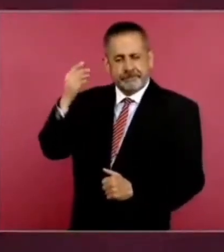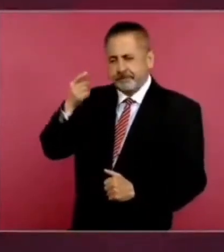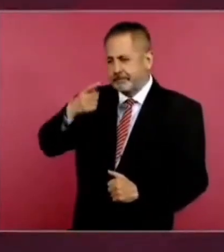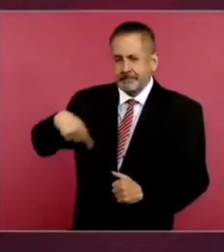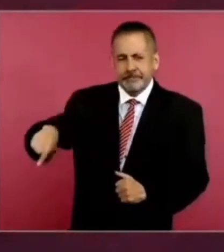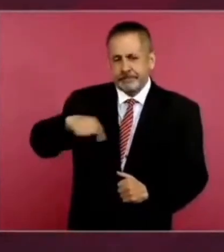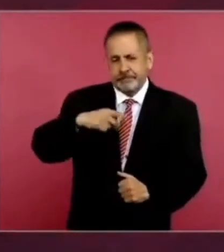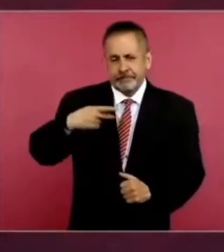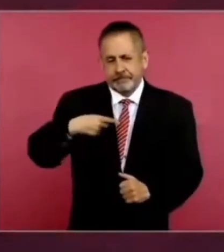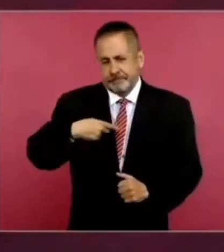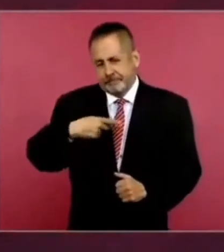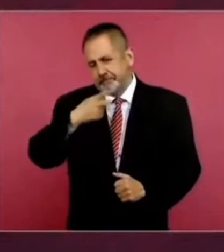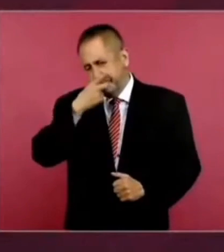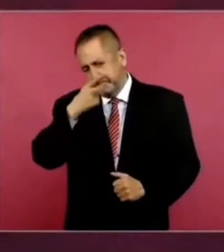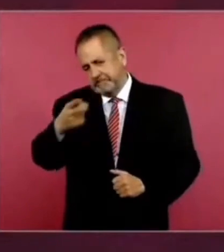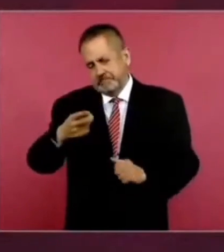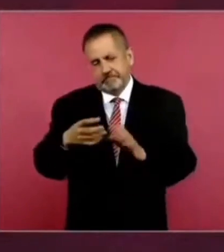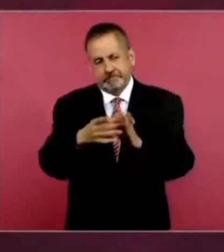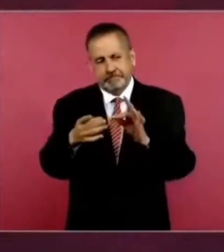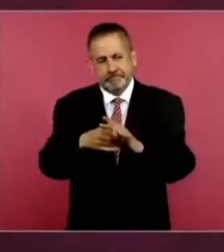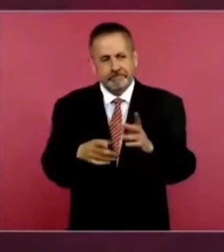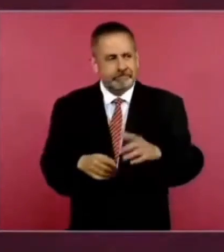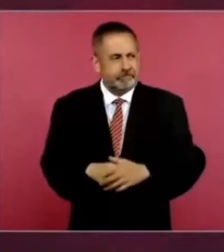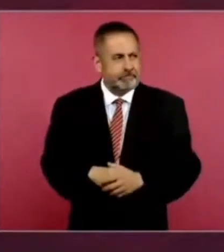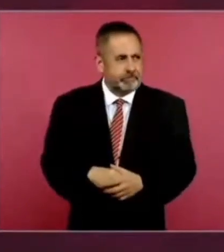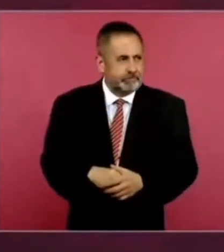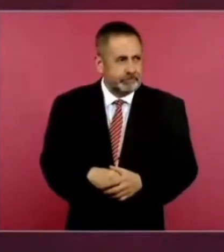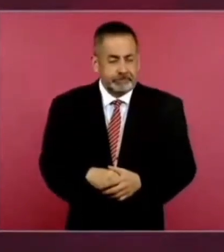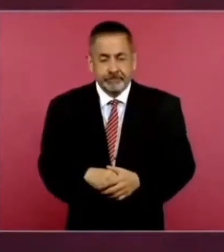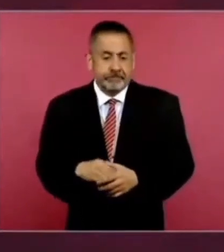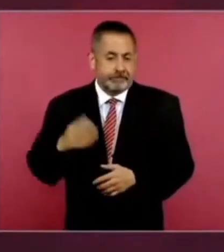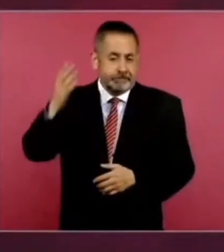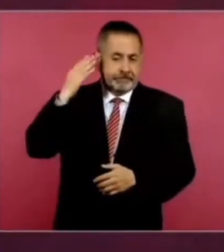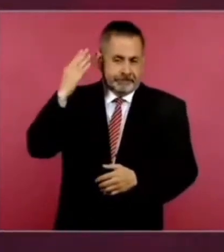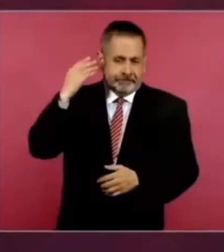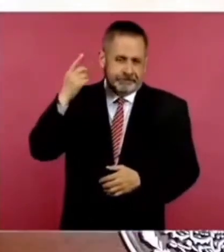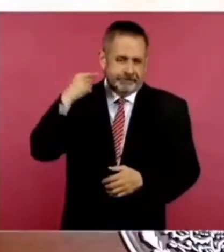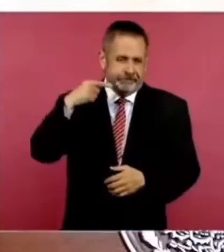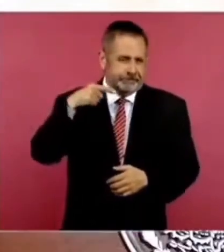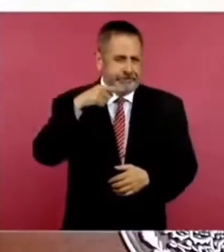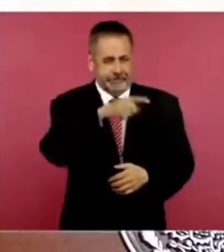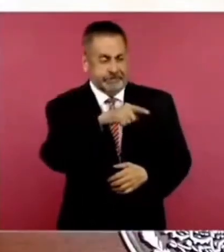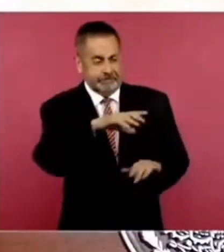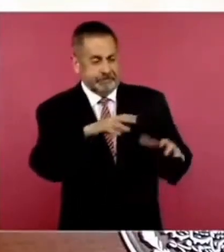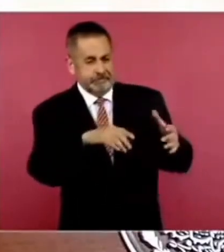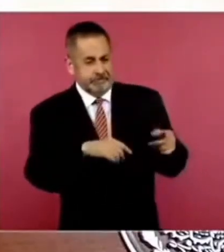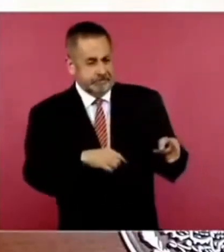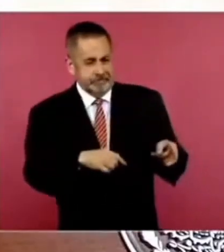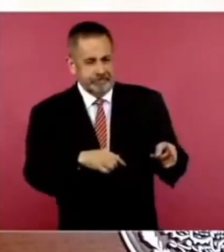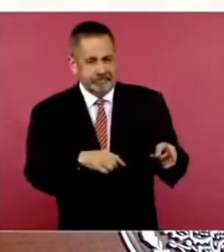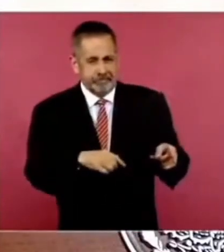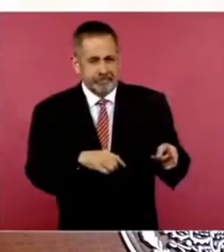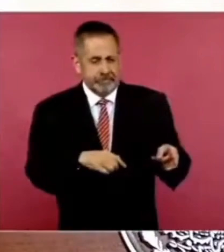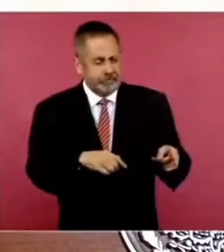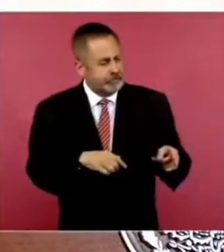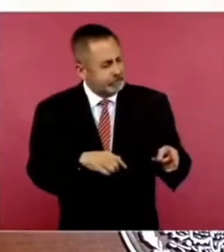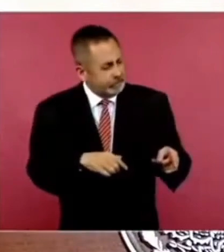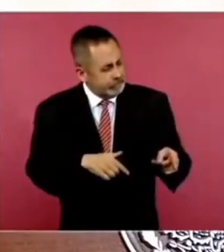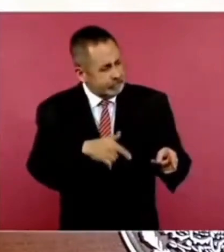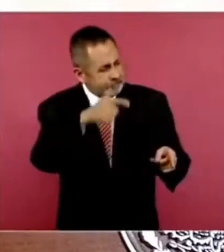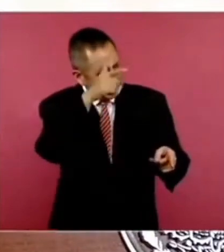de que qué audaz, qué vivo era, ¿no? El que de la noche a la